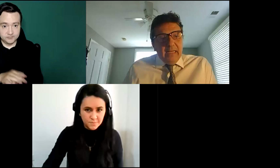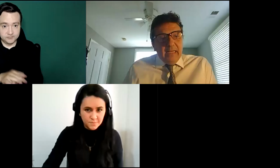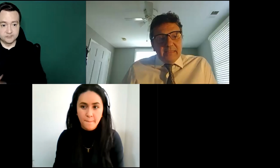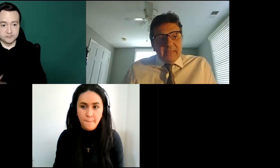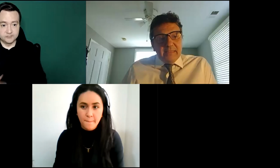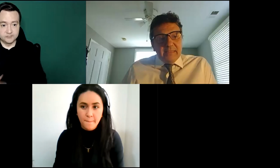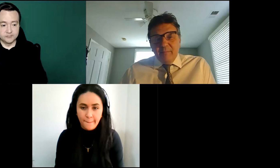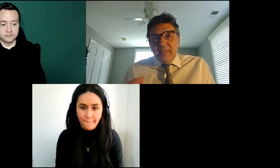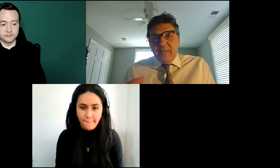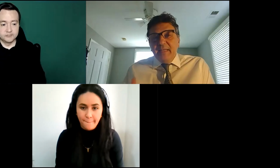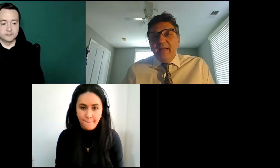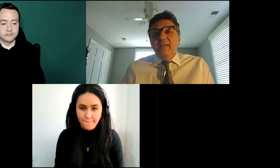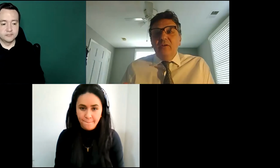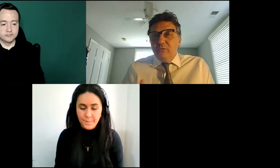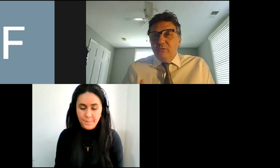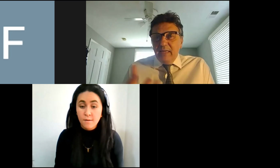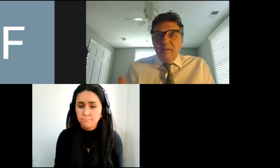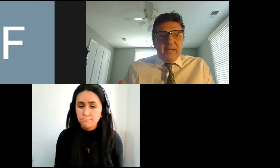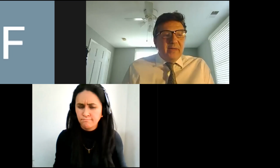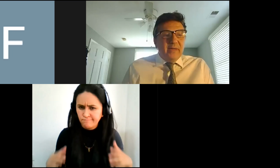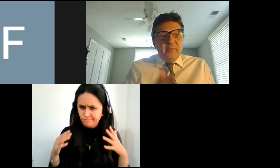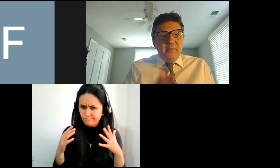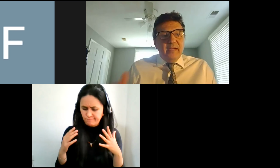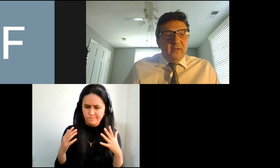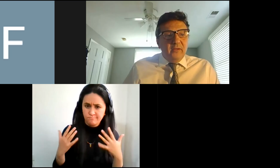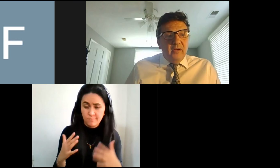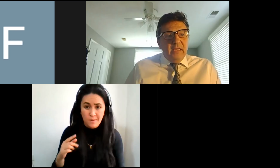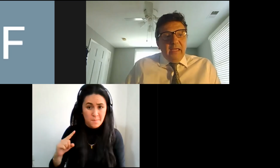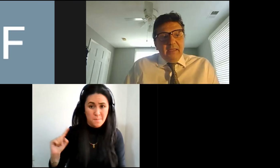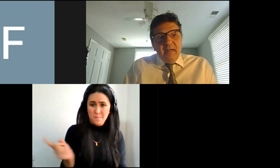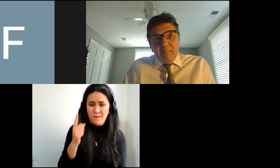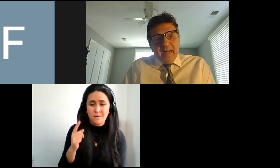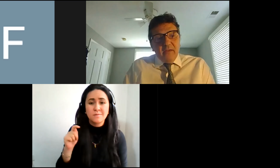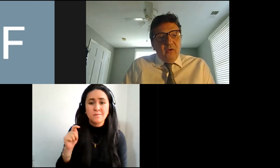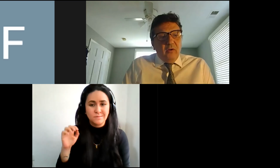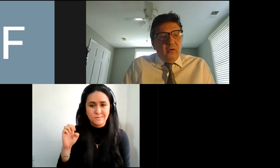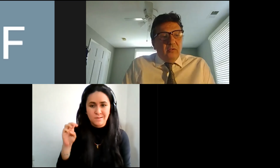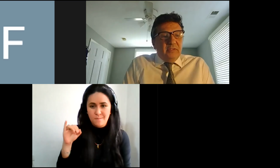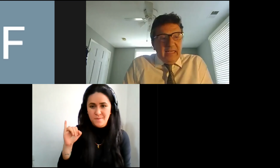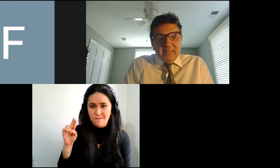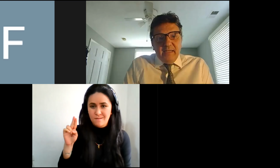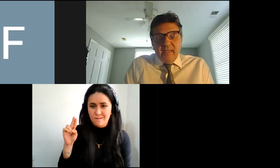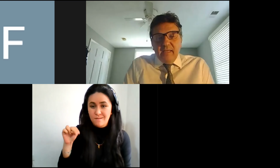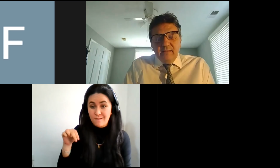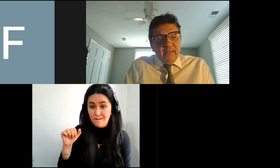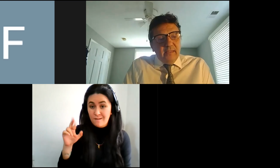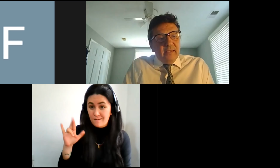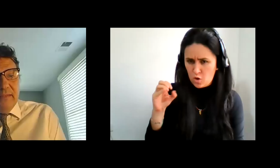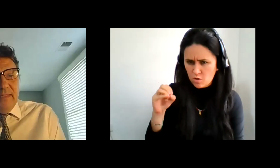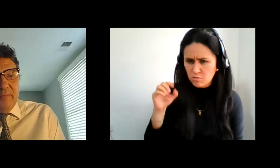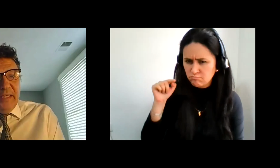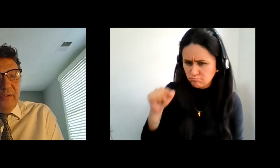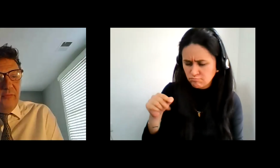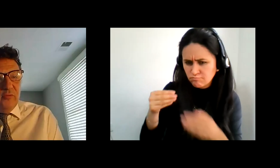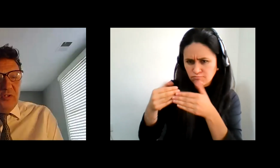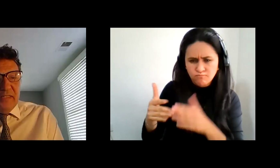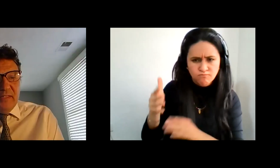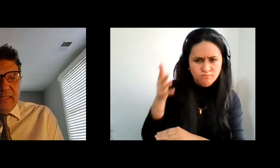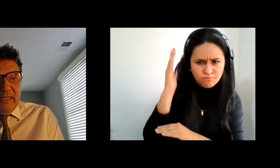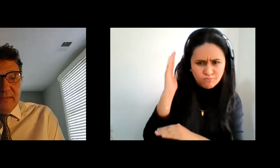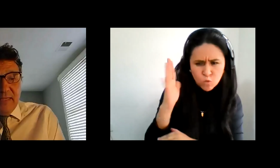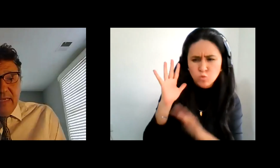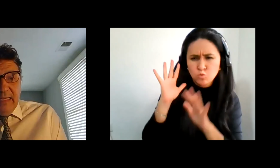el seminario actual, el primer seminario, en el marco de la serie de seminarios de